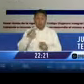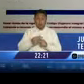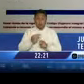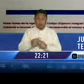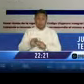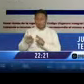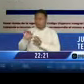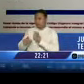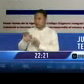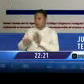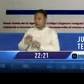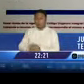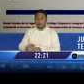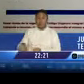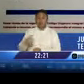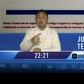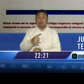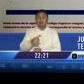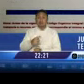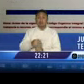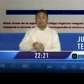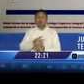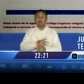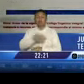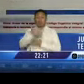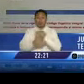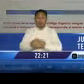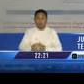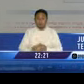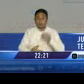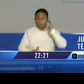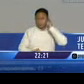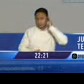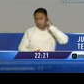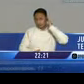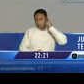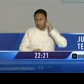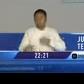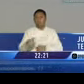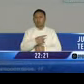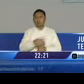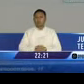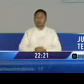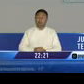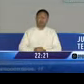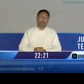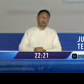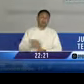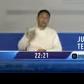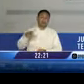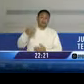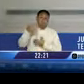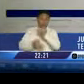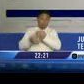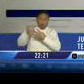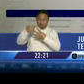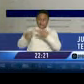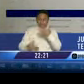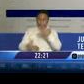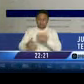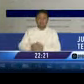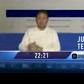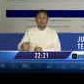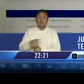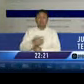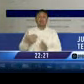nombres y apellidos en la web del Consejo de la Judicatura para conocer su largo historial judicial. Los procesos